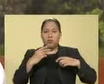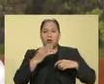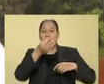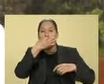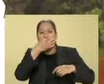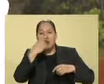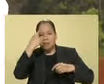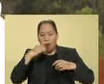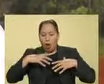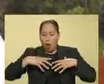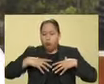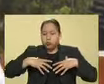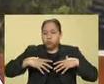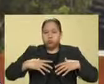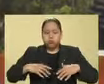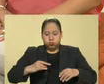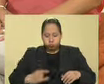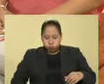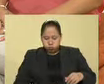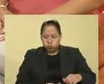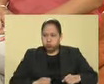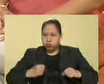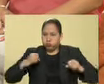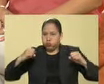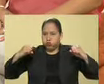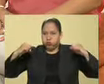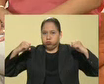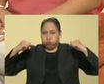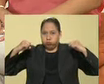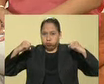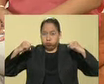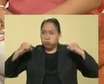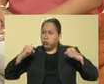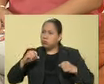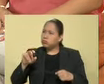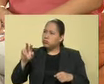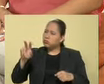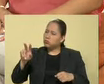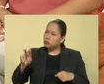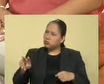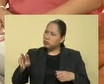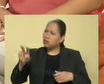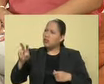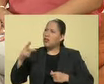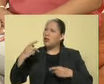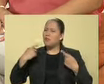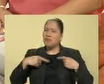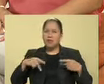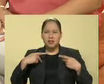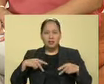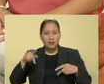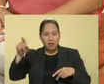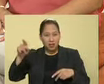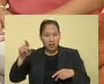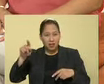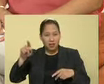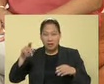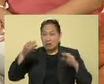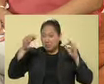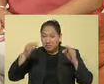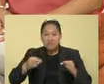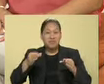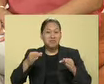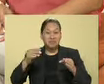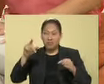demás. Bueno, ajá, todo esto está encerrando a una persona, no es ley, no es en